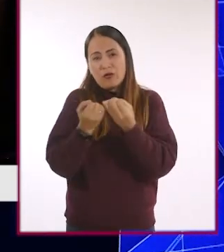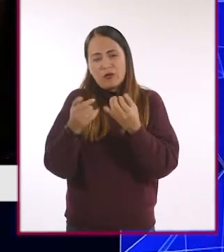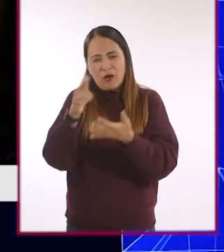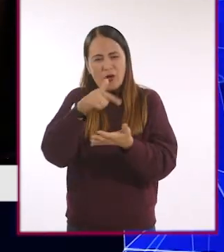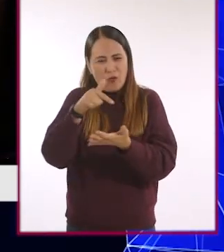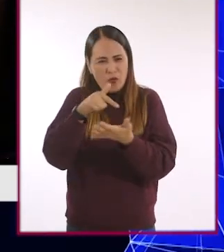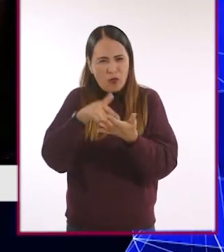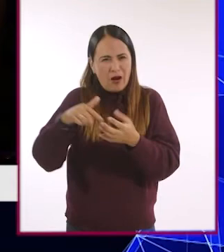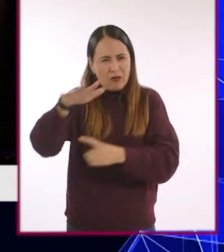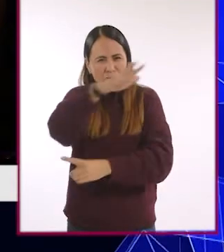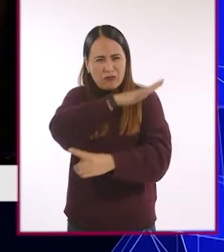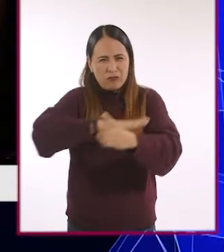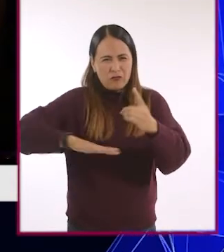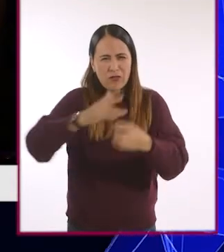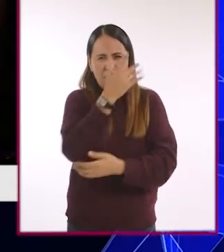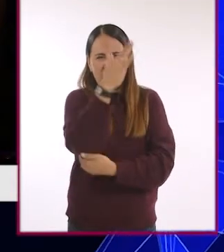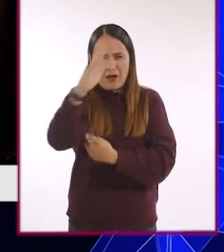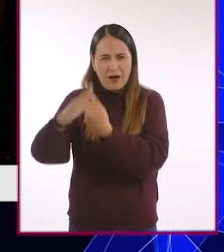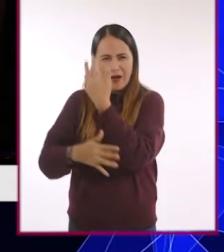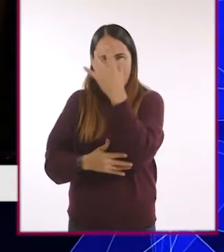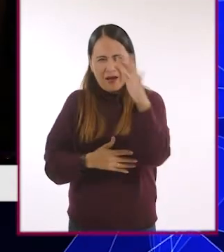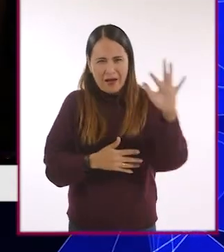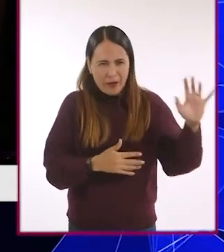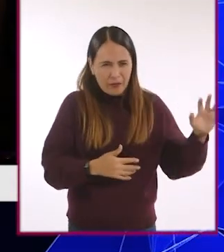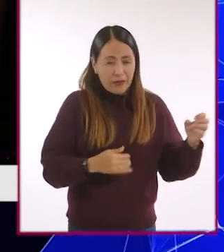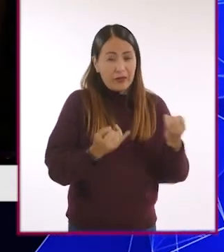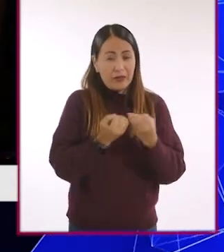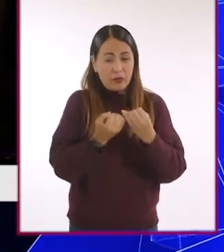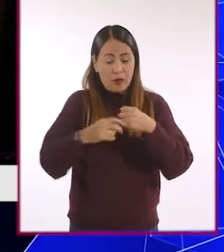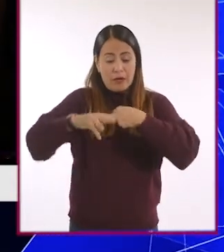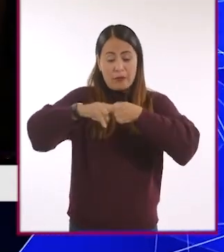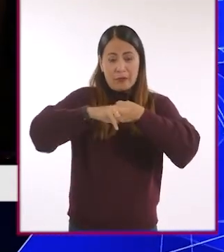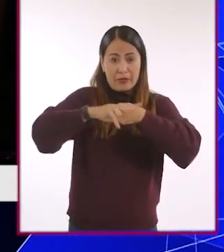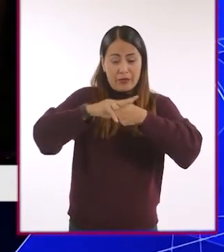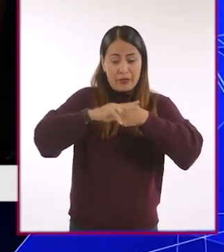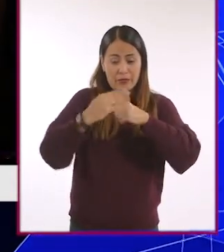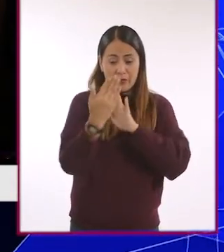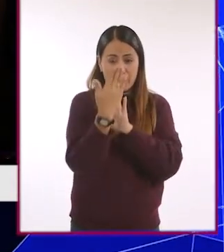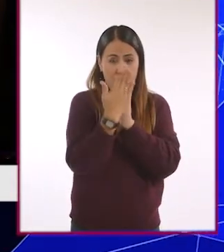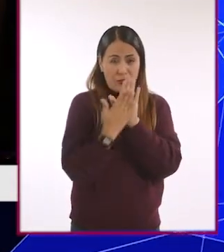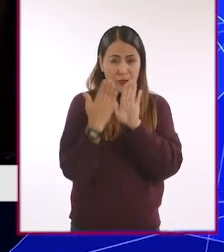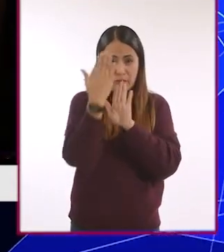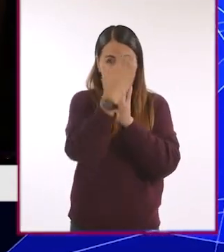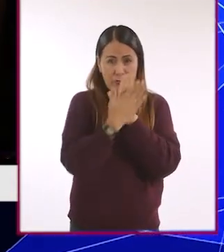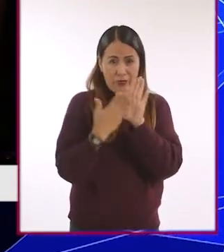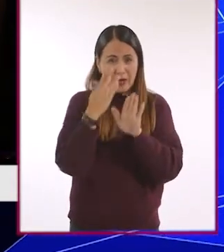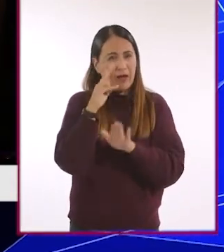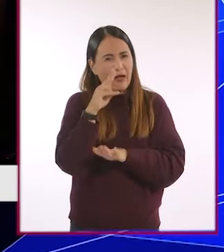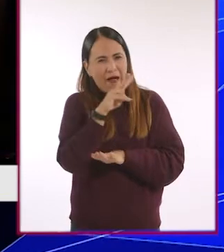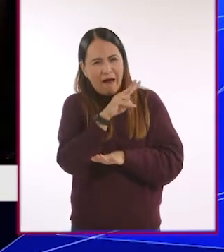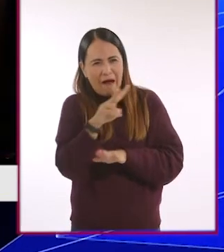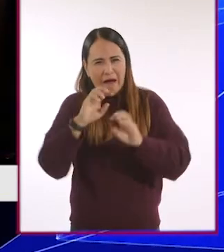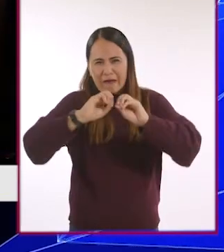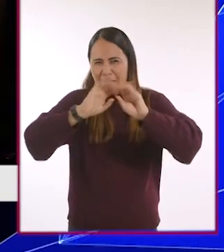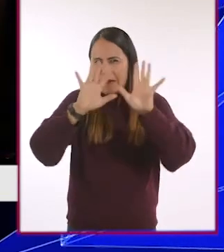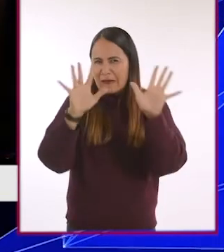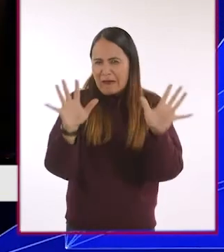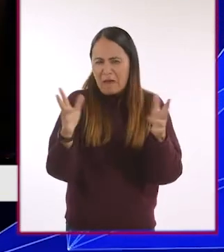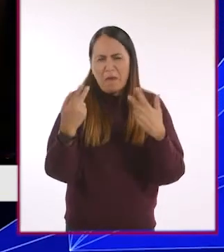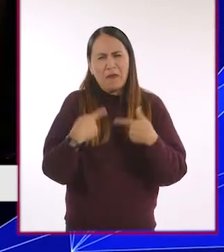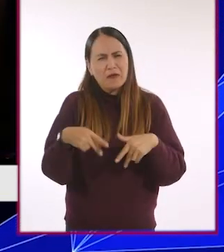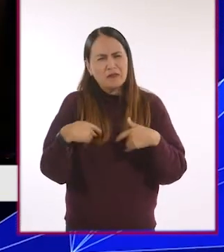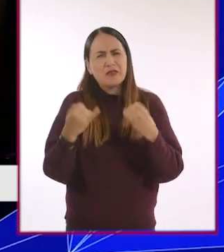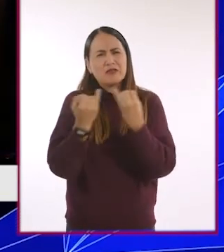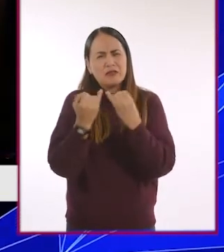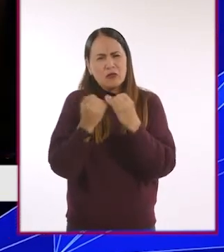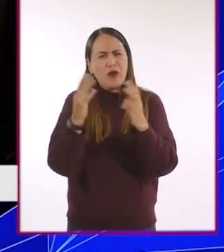la naturaleza, y el cristal te daba la oportunidad de tener transparencia, entonces podías ver a la gente caminando y todo esto, y